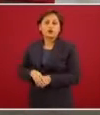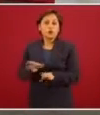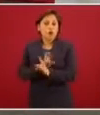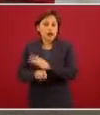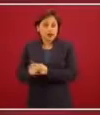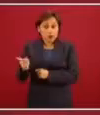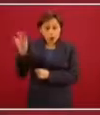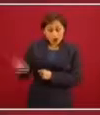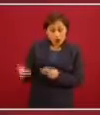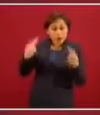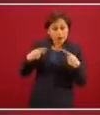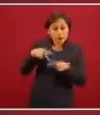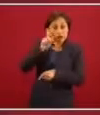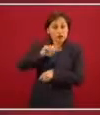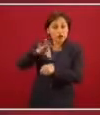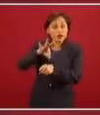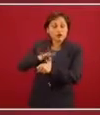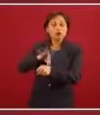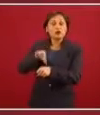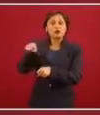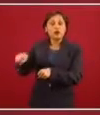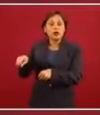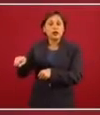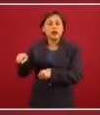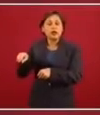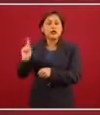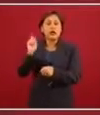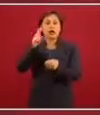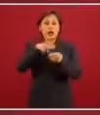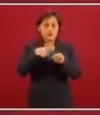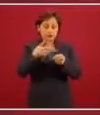COVID, o si está en la nómina de un hospital COVID,